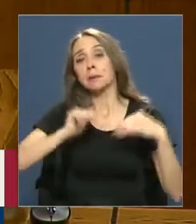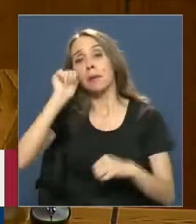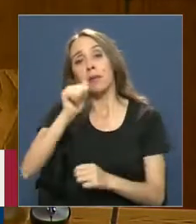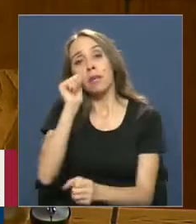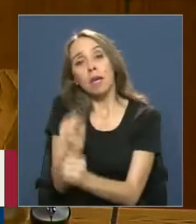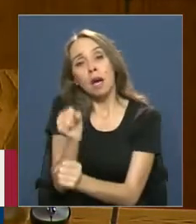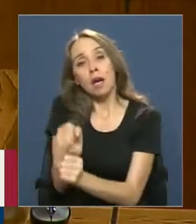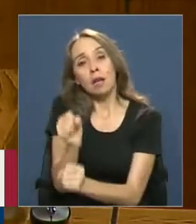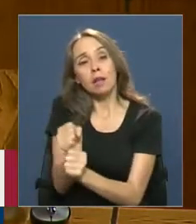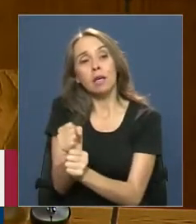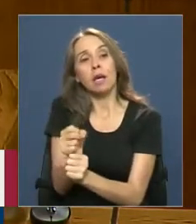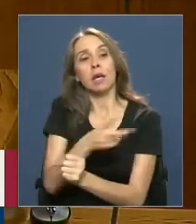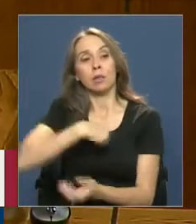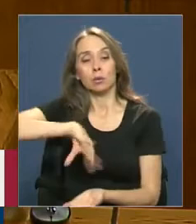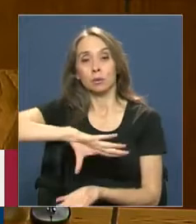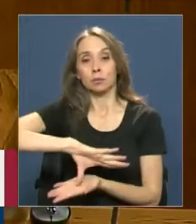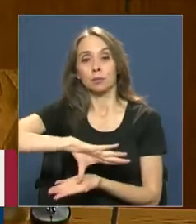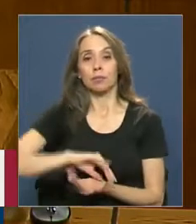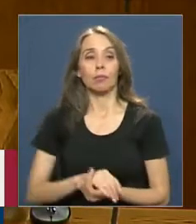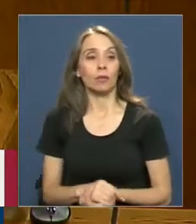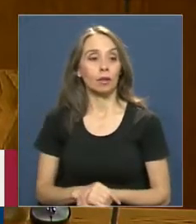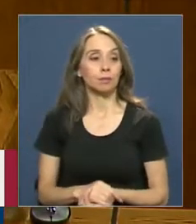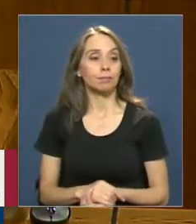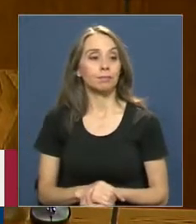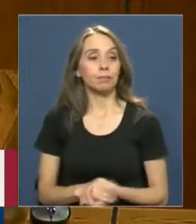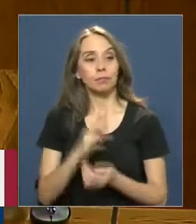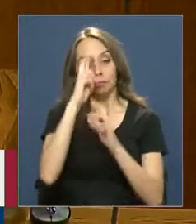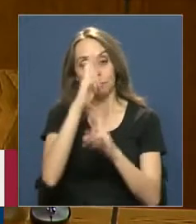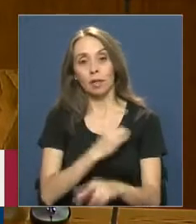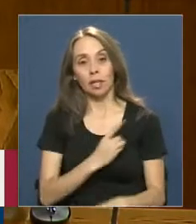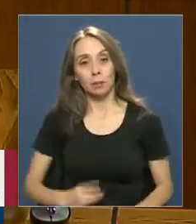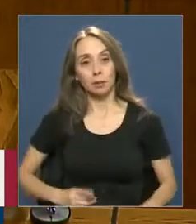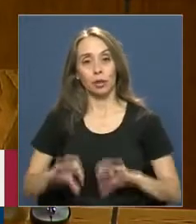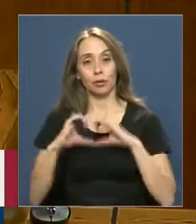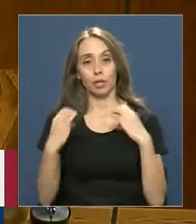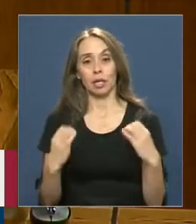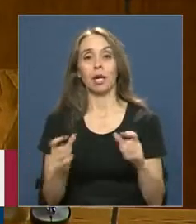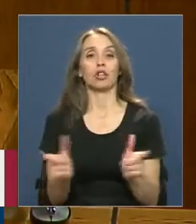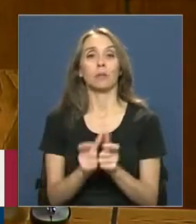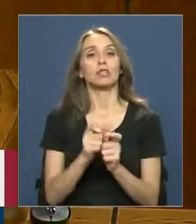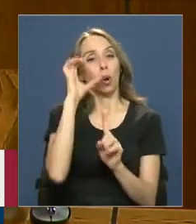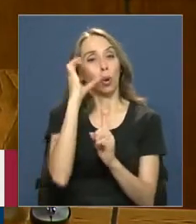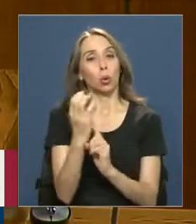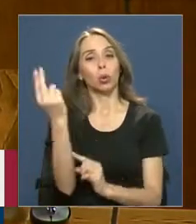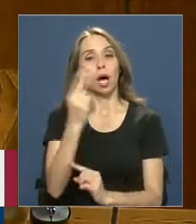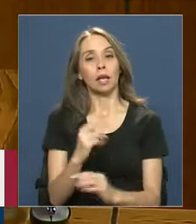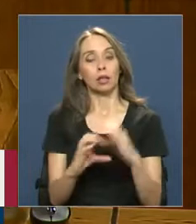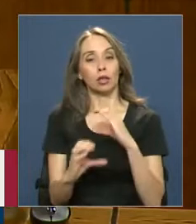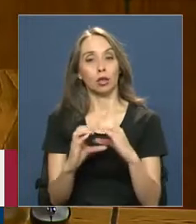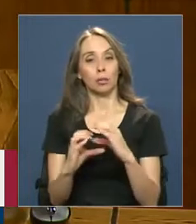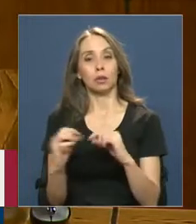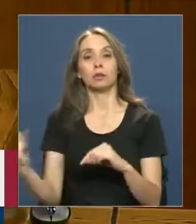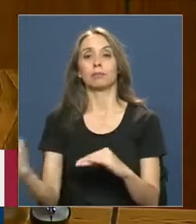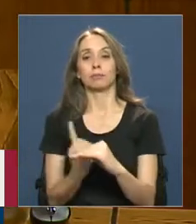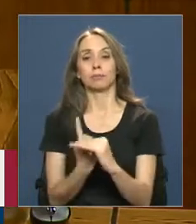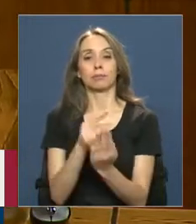en nuestra nación. Honorable Cámara, la Comisión de Cultura, Artes y Comunicaciones pasa